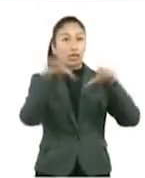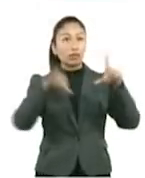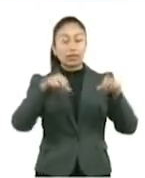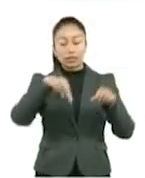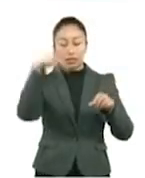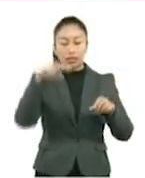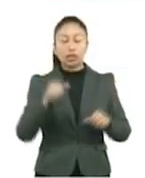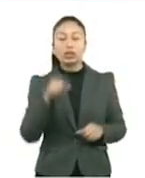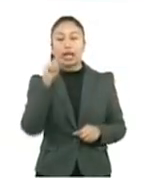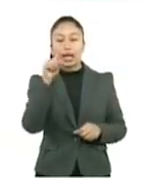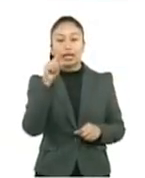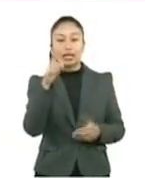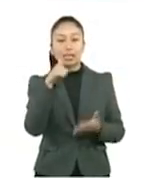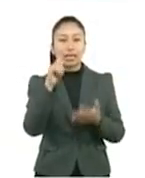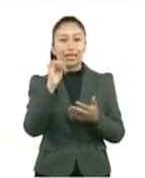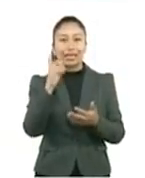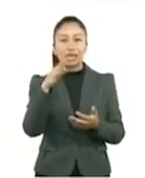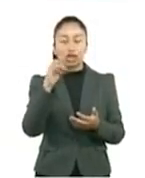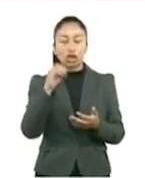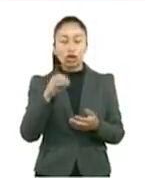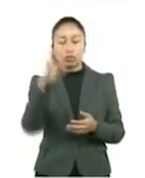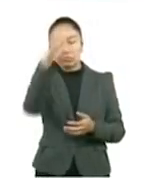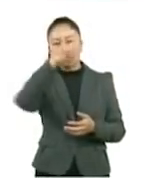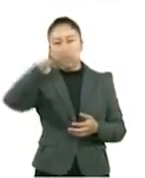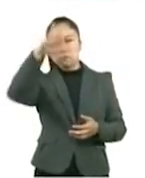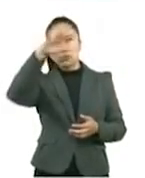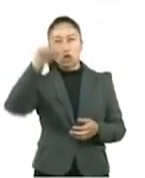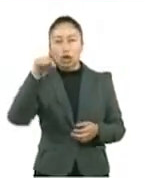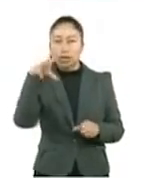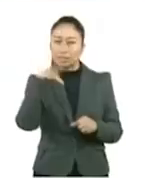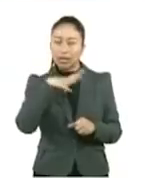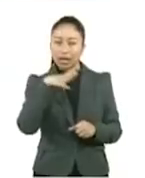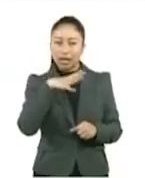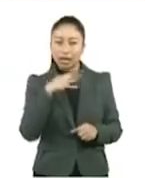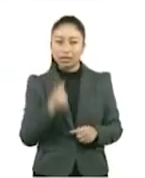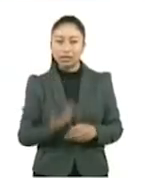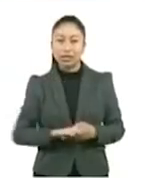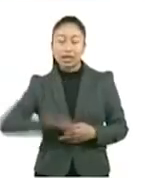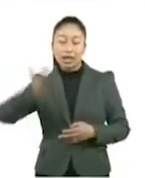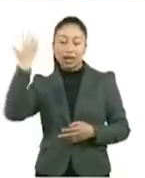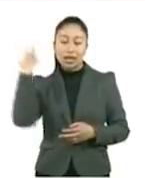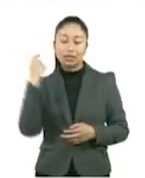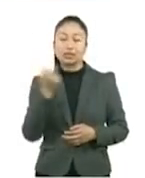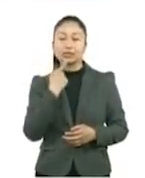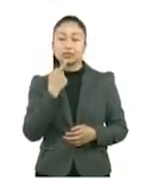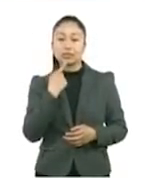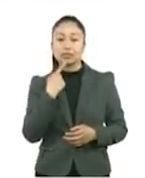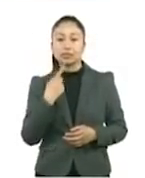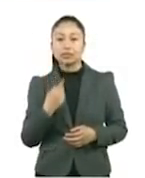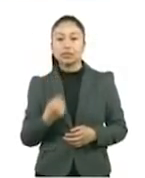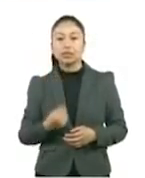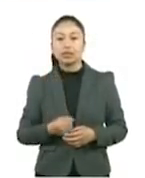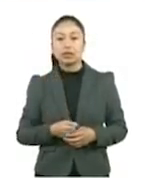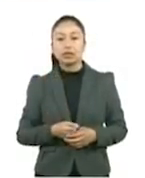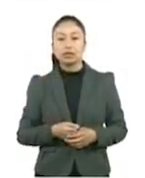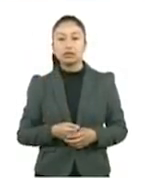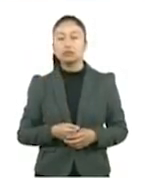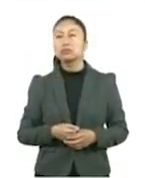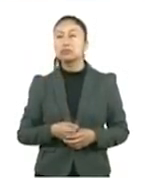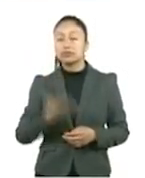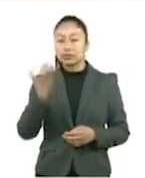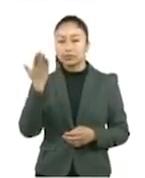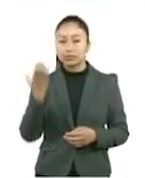el presidente López Obrador enviara una iniciativa al Congreso de la Unión, pues el litio se podía